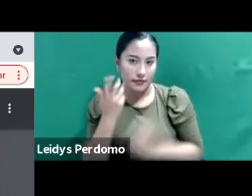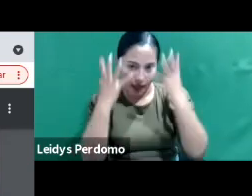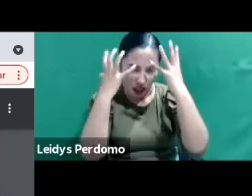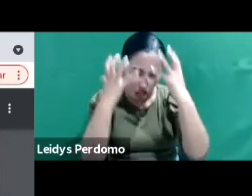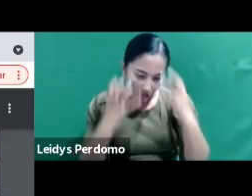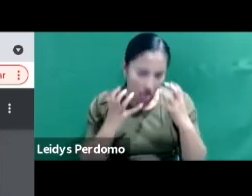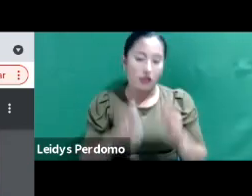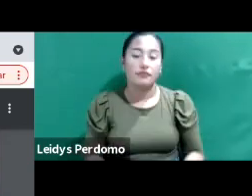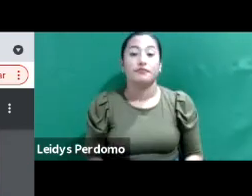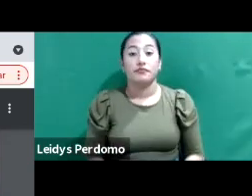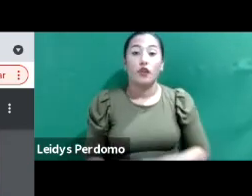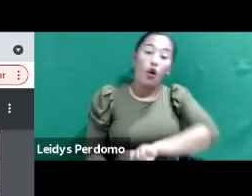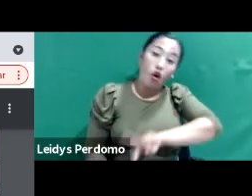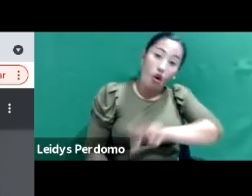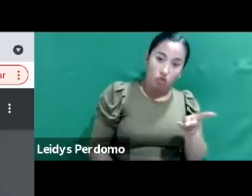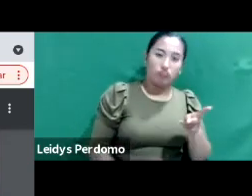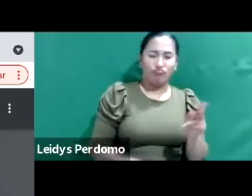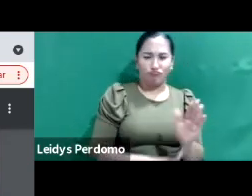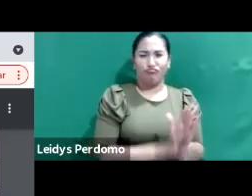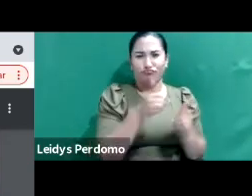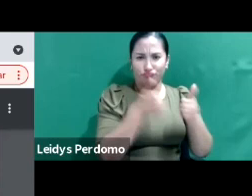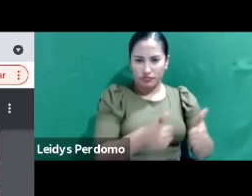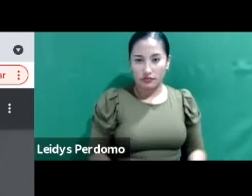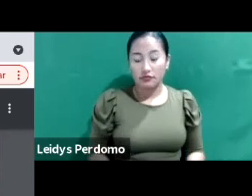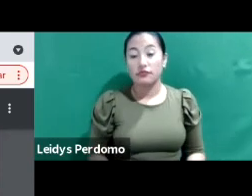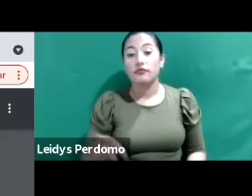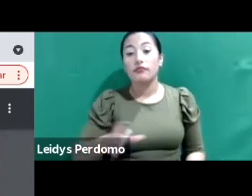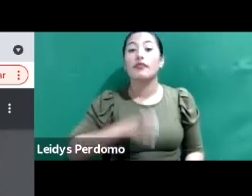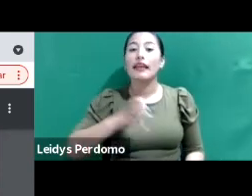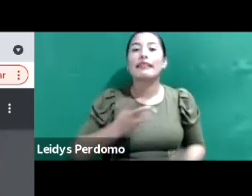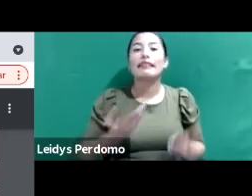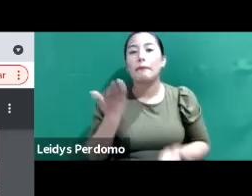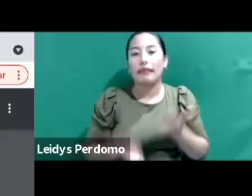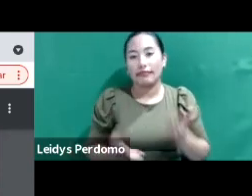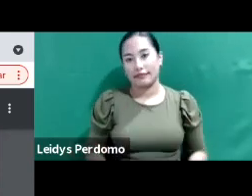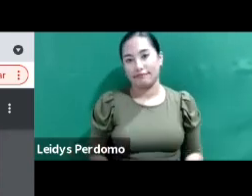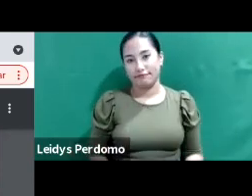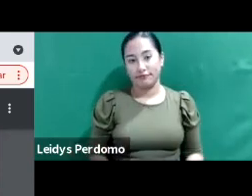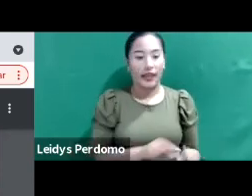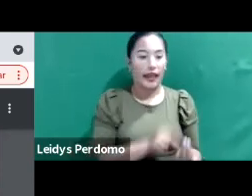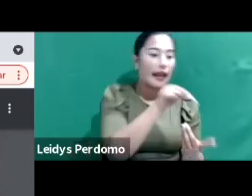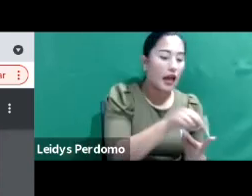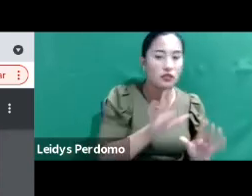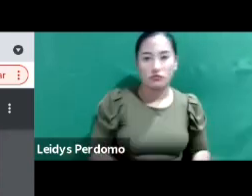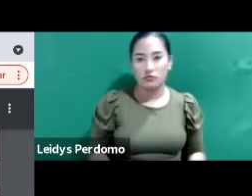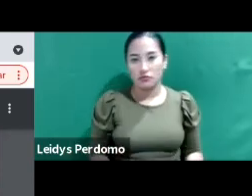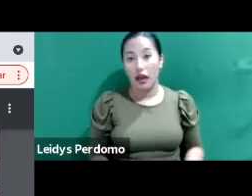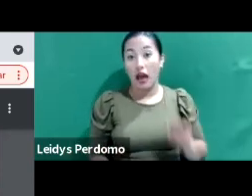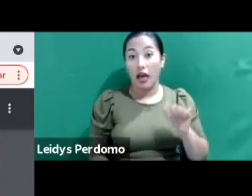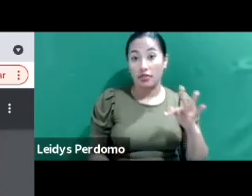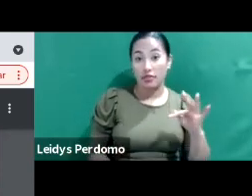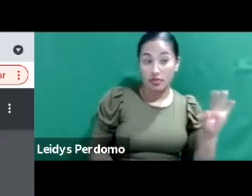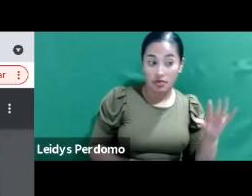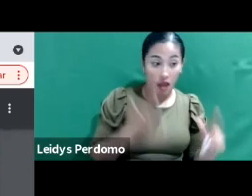ya ha mostrado efectividad, pero digamos que también va a depender las características del caso. No a todo el mundo le voy a poder aplicar ACT, no a todo el mundo le